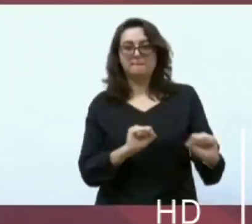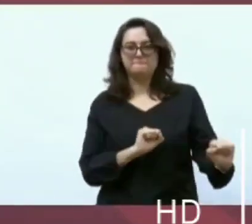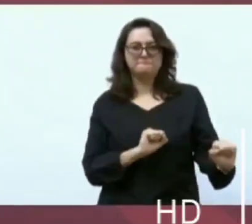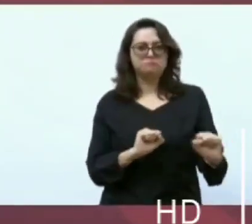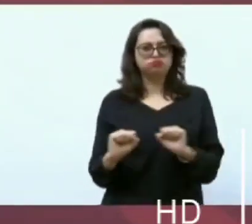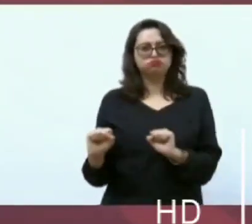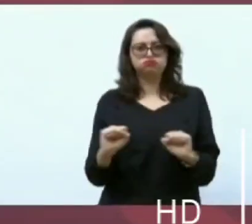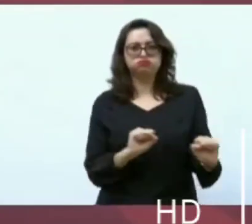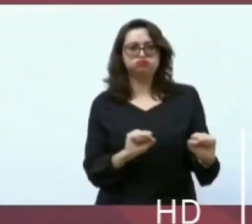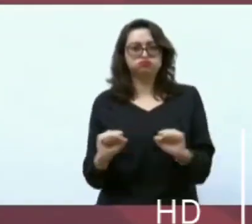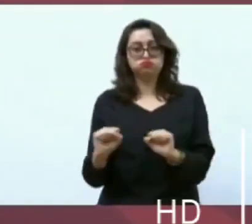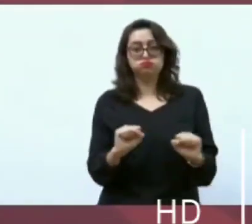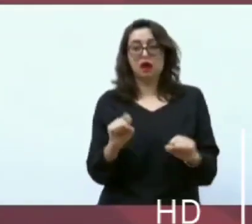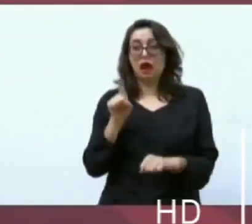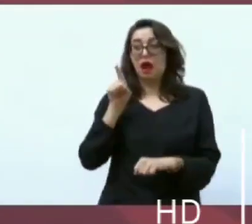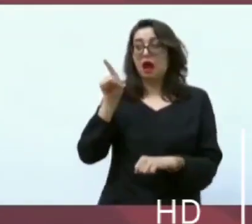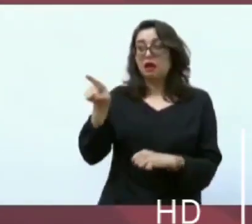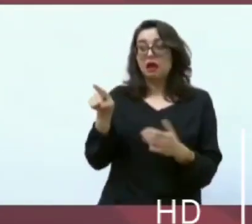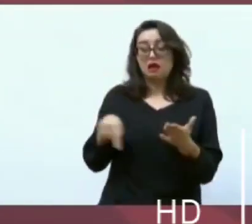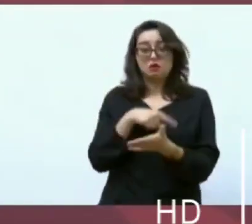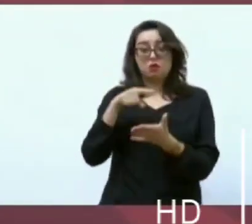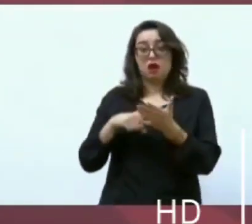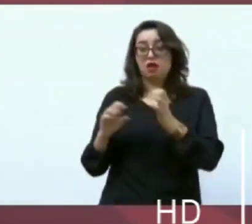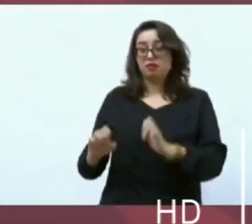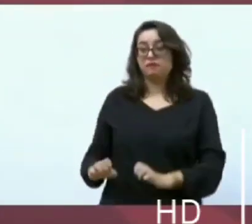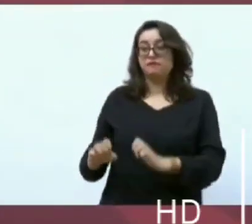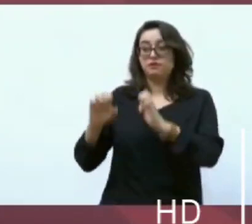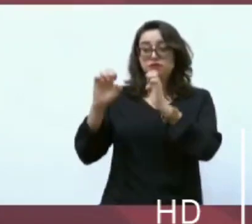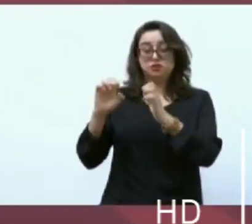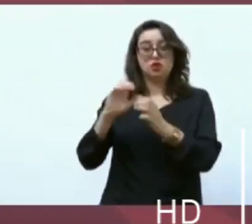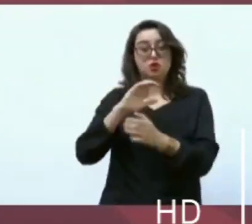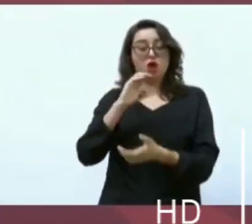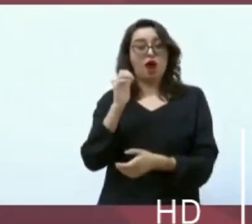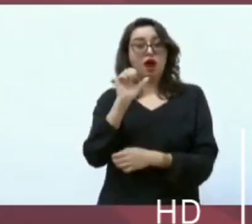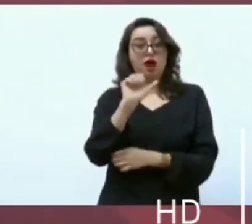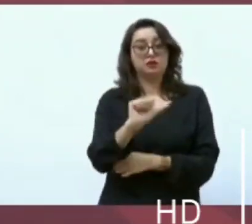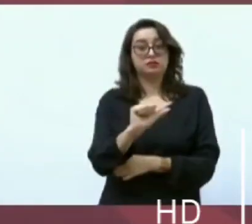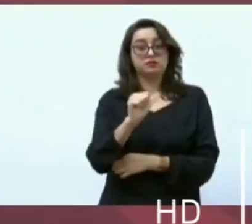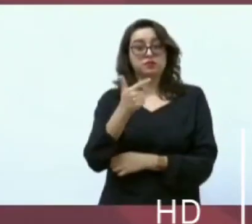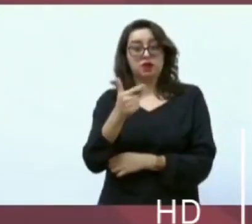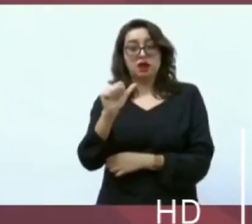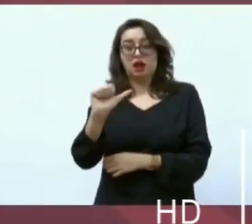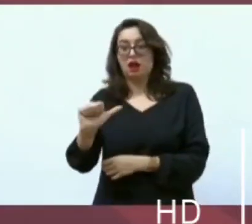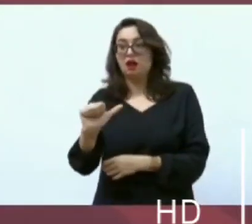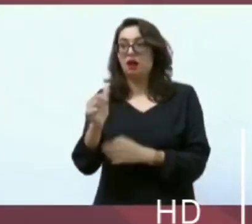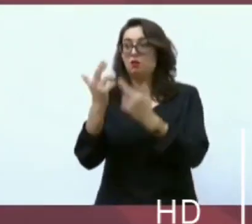la sede del Archivo Agrario quedó severamente dañada.